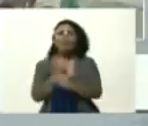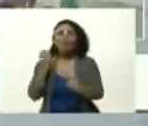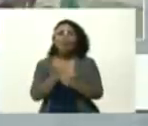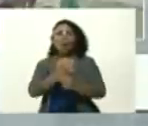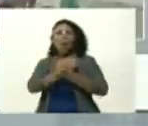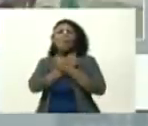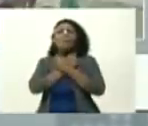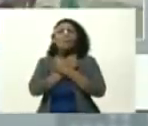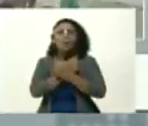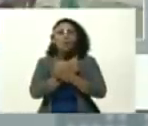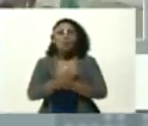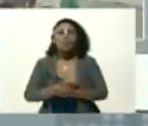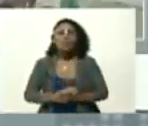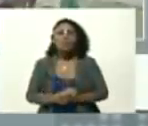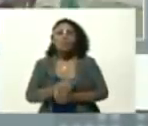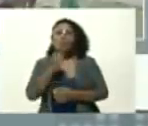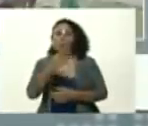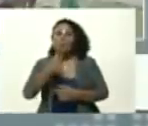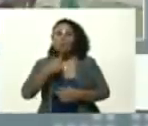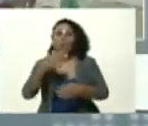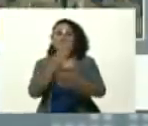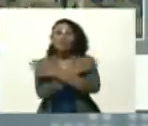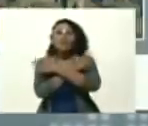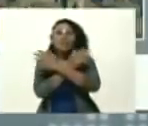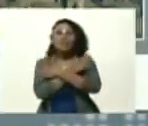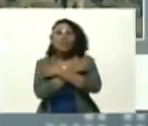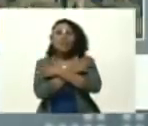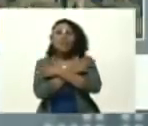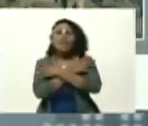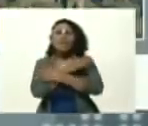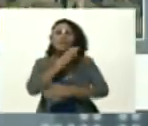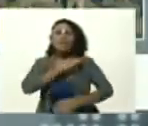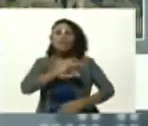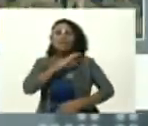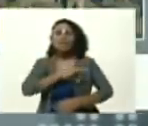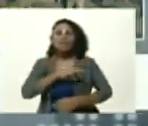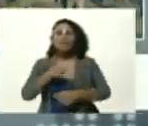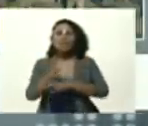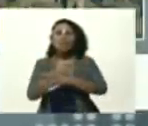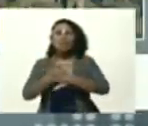amor. Bueno, lo felicito, señor gobernador,